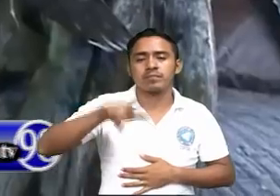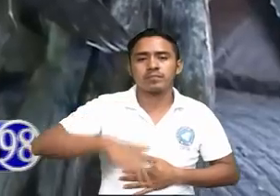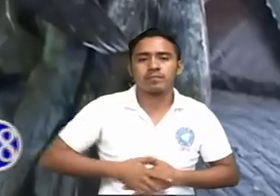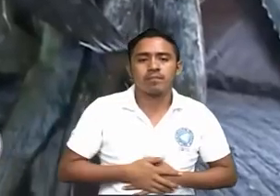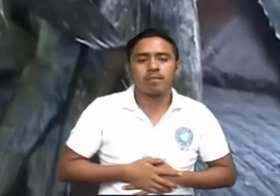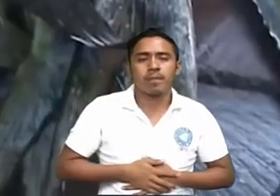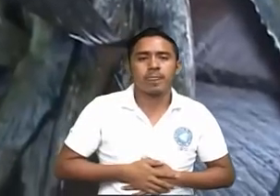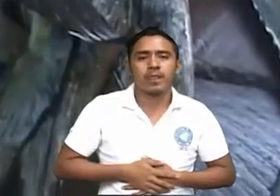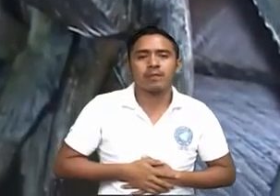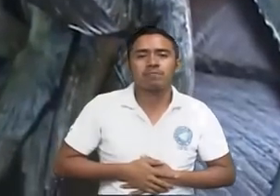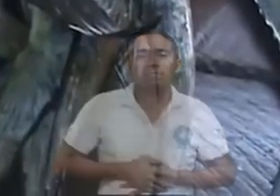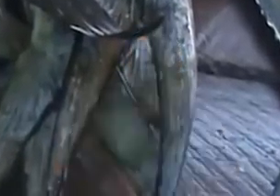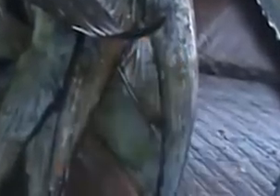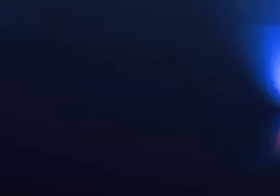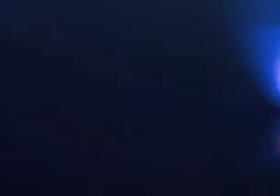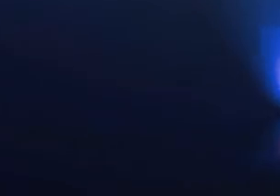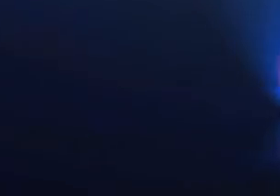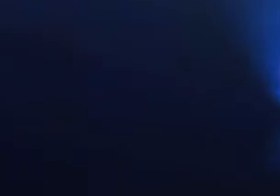Miguel Carranza Mena.